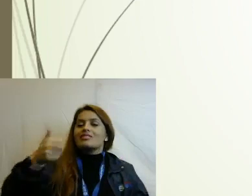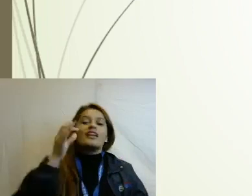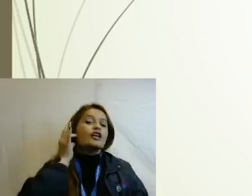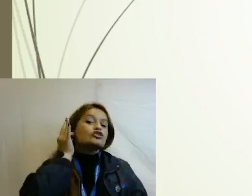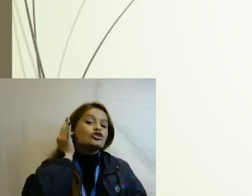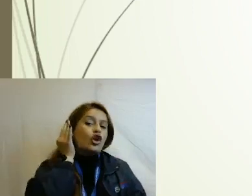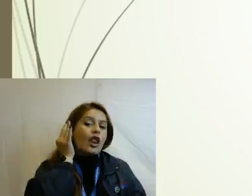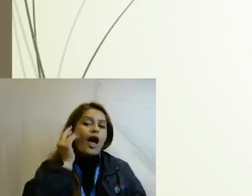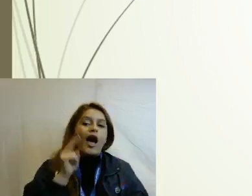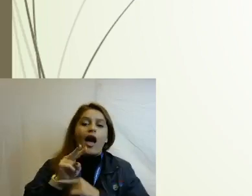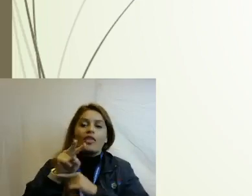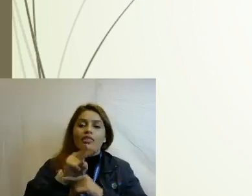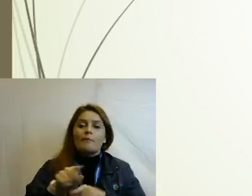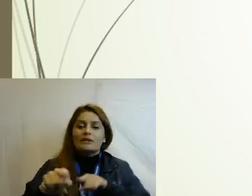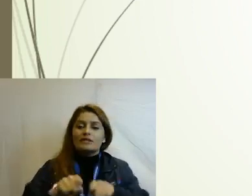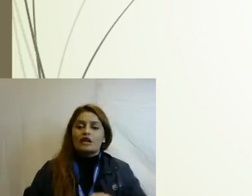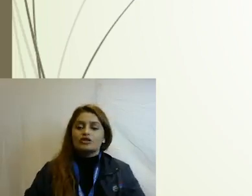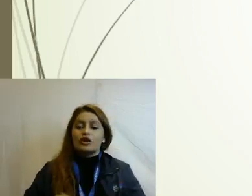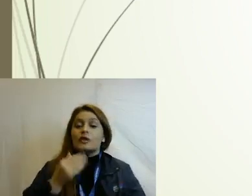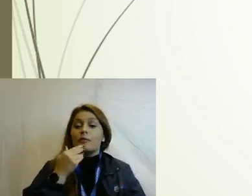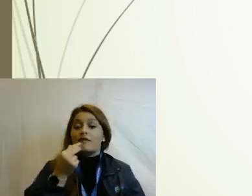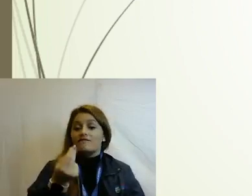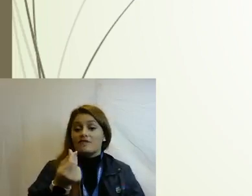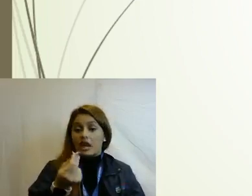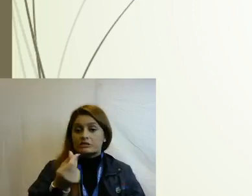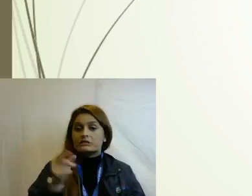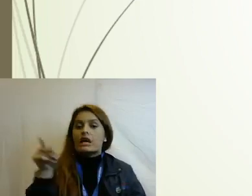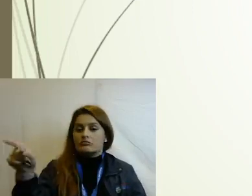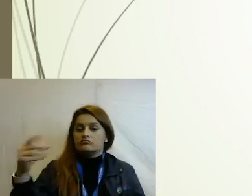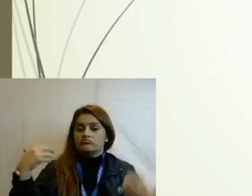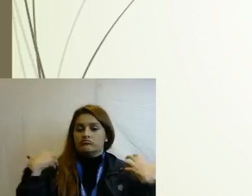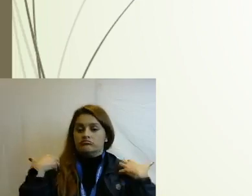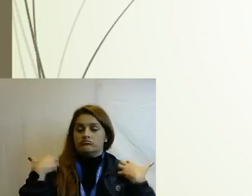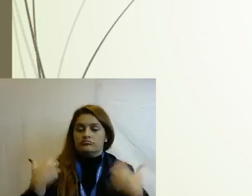Finanzas. Que no me corresponde hacerlo, así que alcaldesa, por favor.